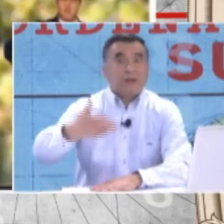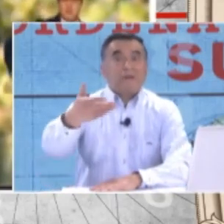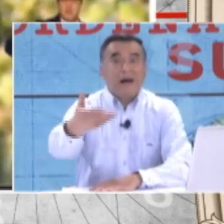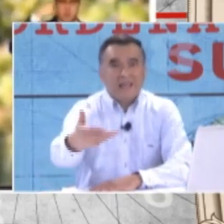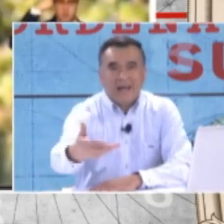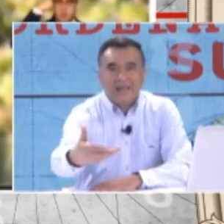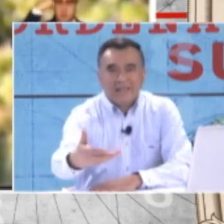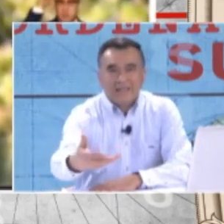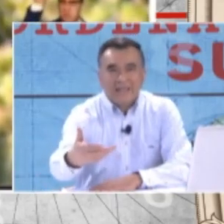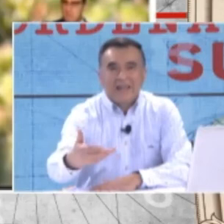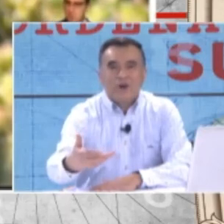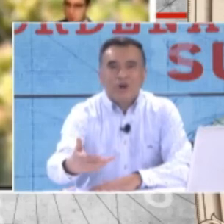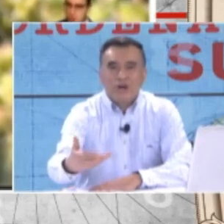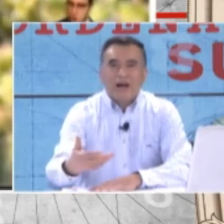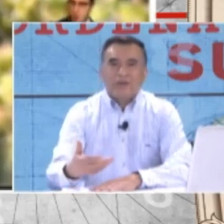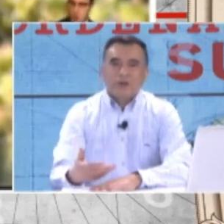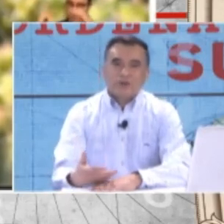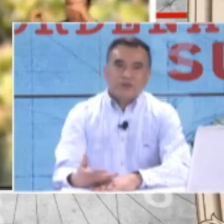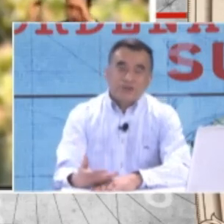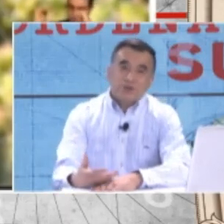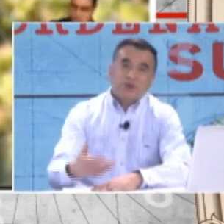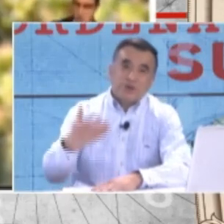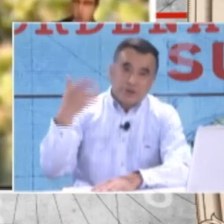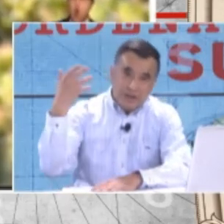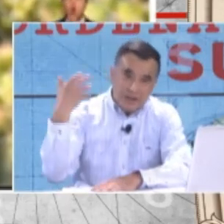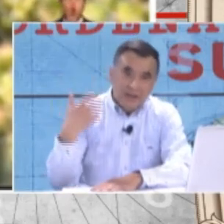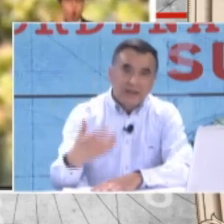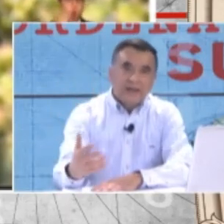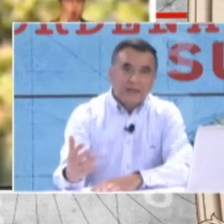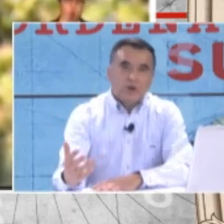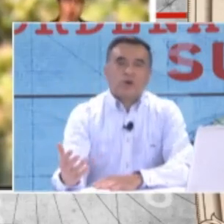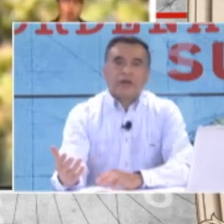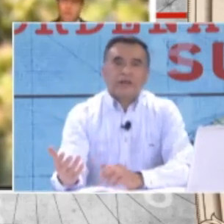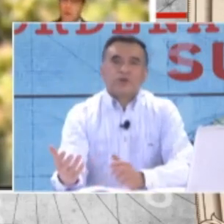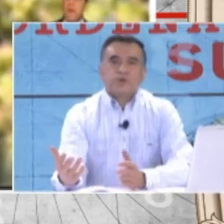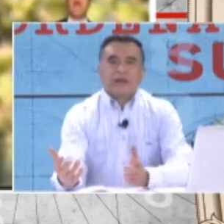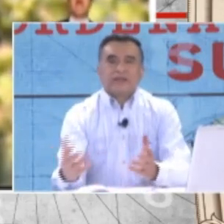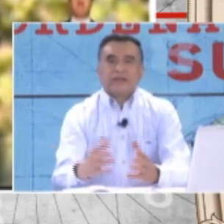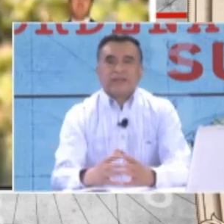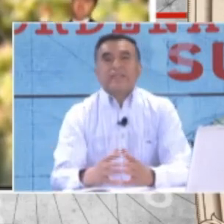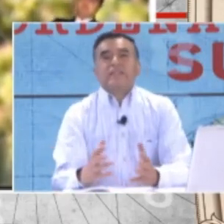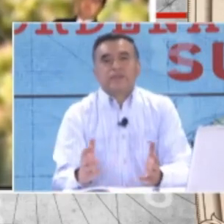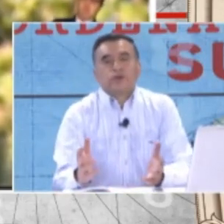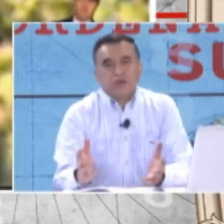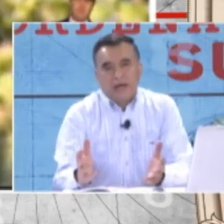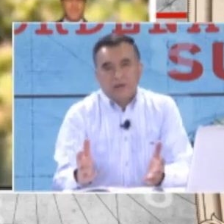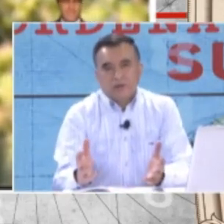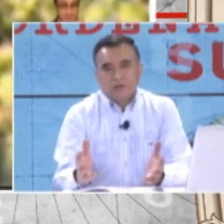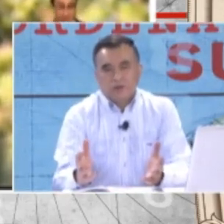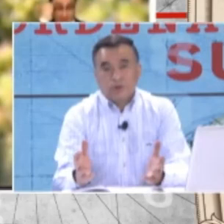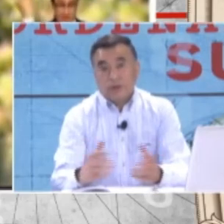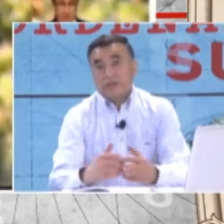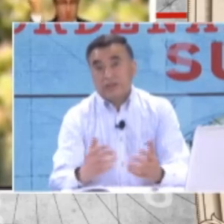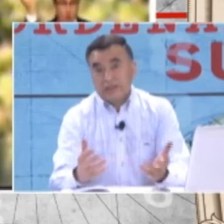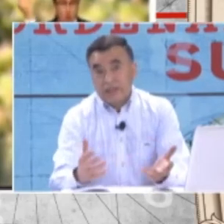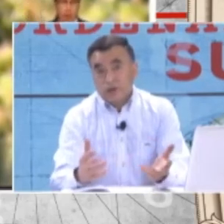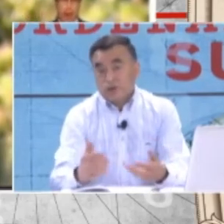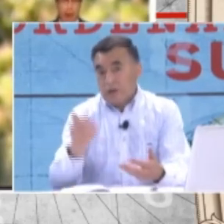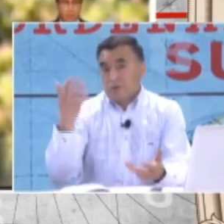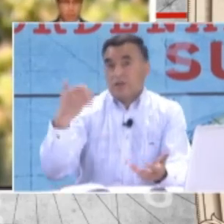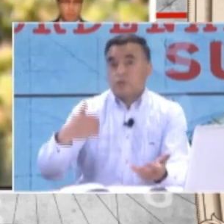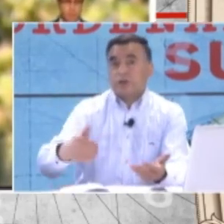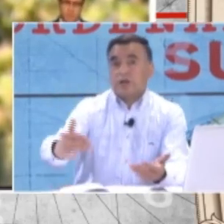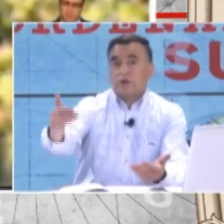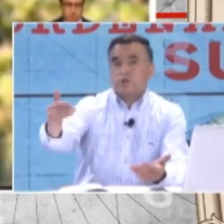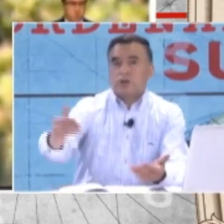empresa privada que llegó a nuestro territorio y hizo lo que hizo durante 500 años, ¿no? Durante 300